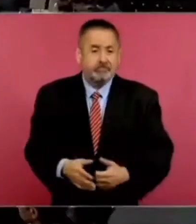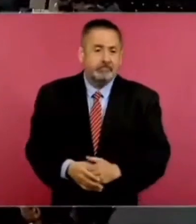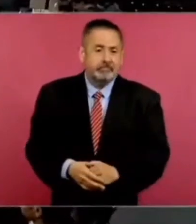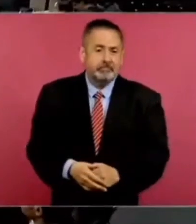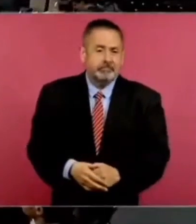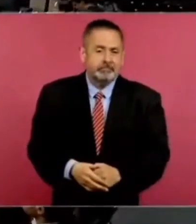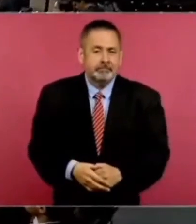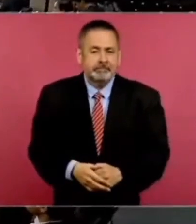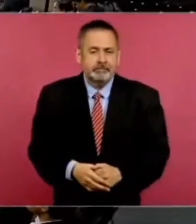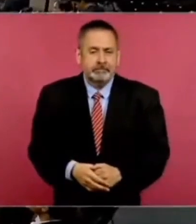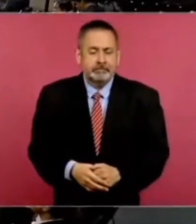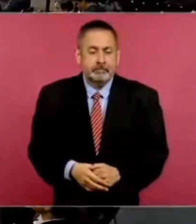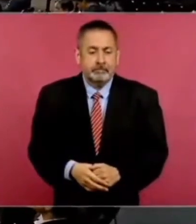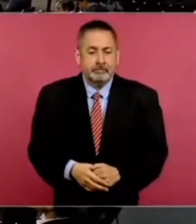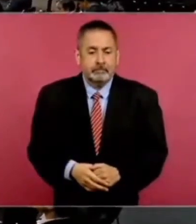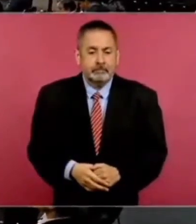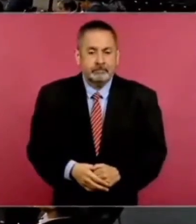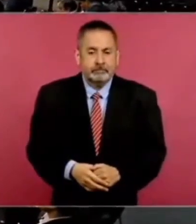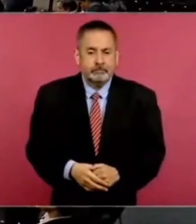Entonces,